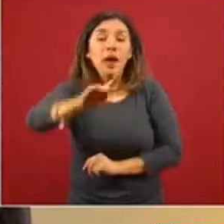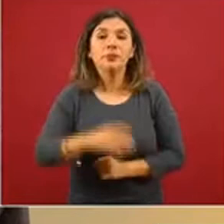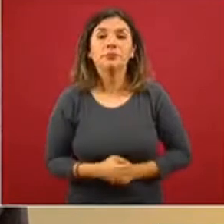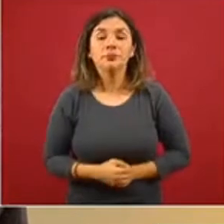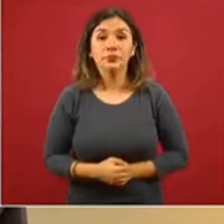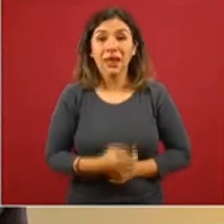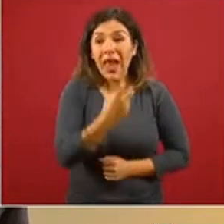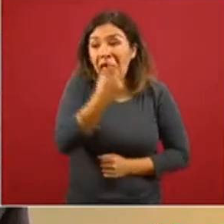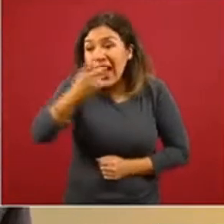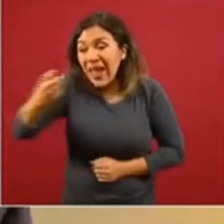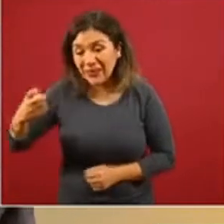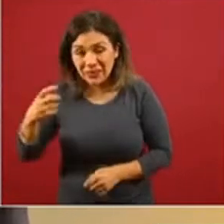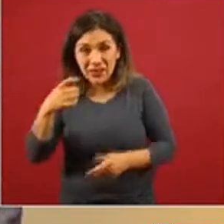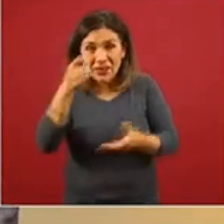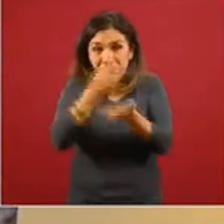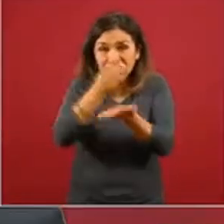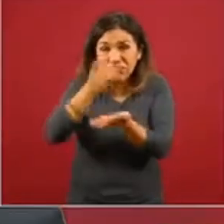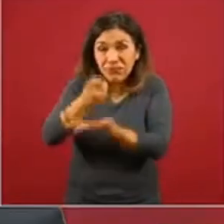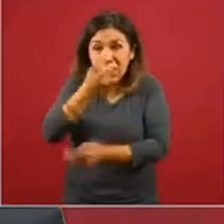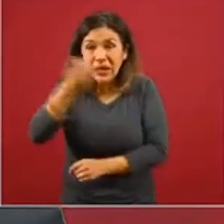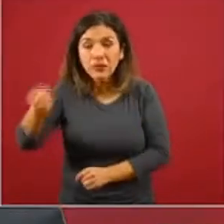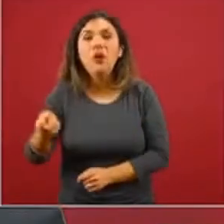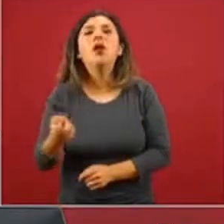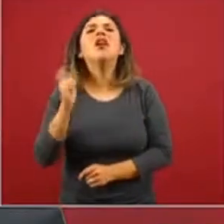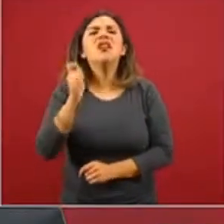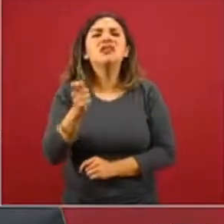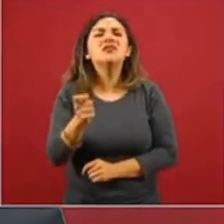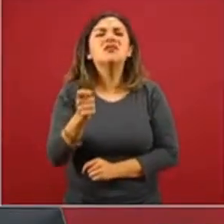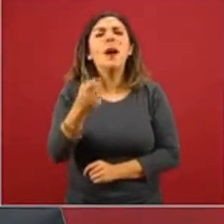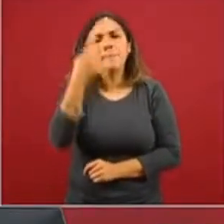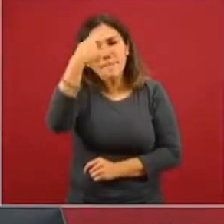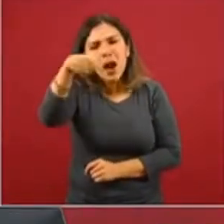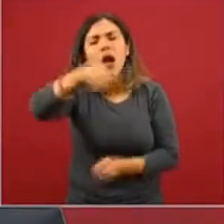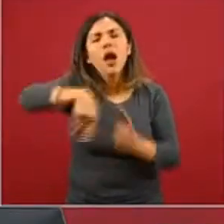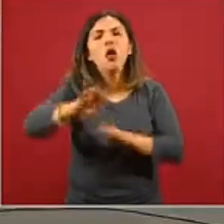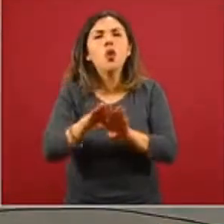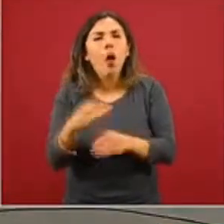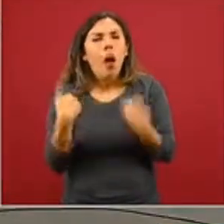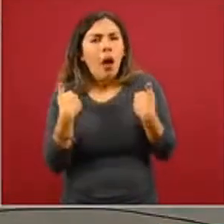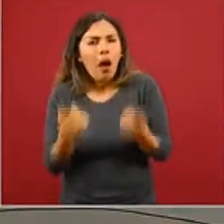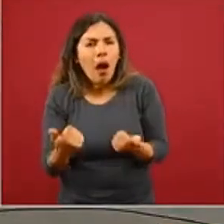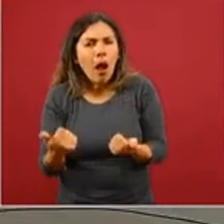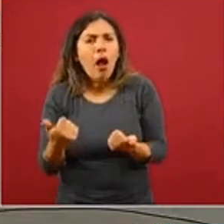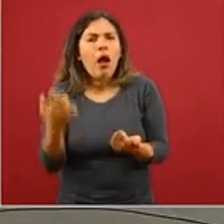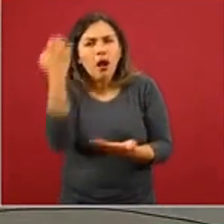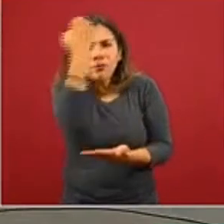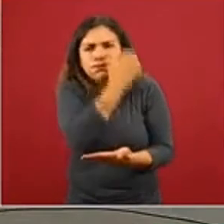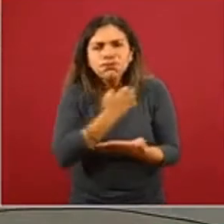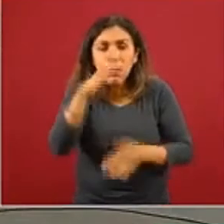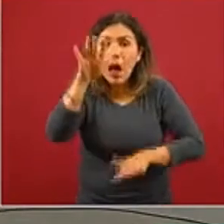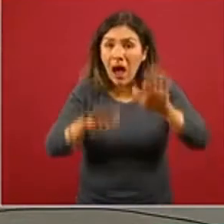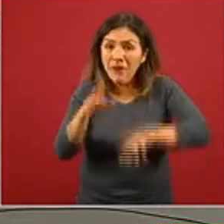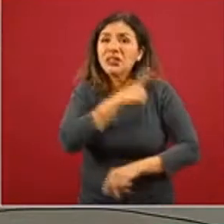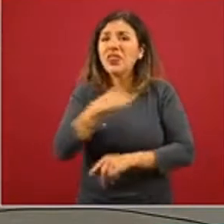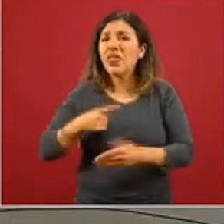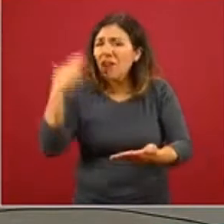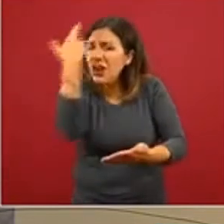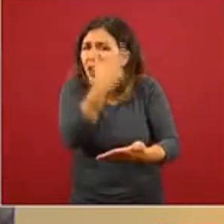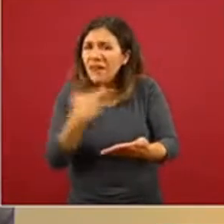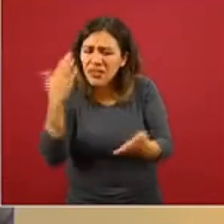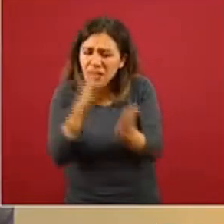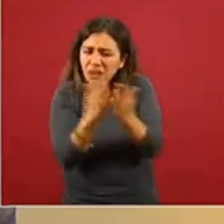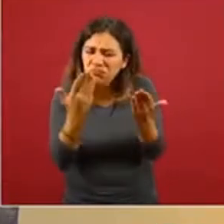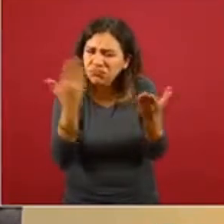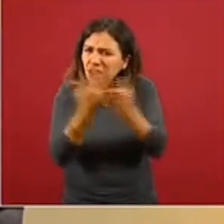todos esos diagnósticos lo que nos permiten es hacer una evaluación. En algunos casos tendremos que revisar los expedientes